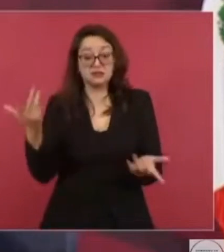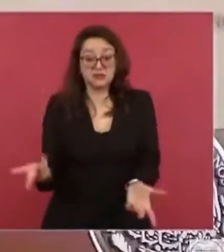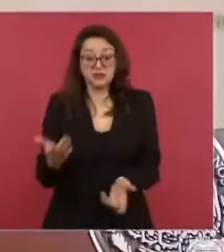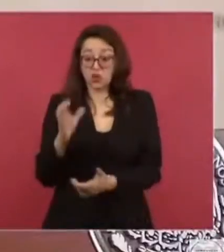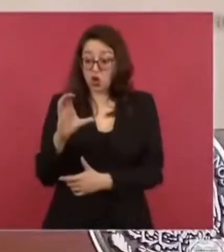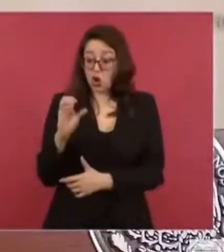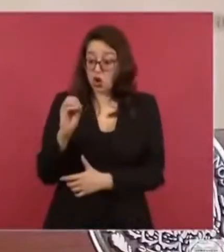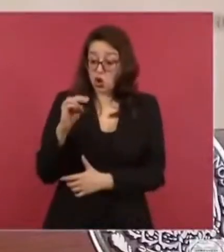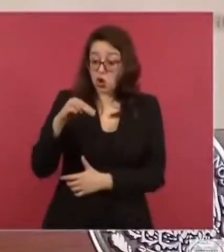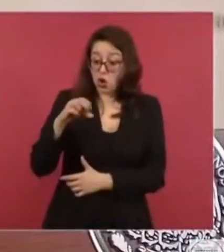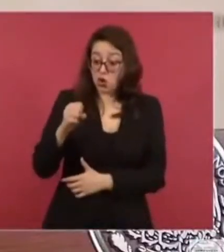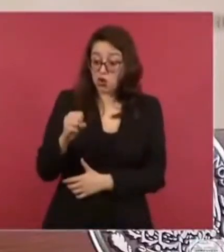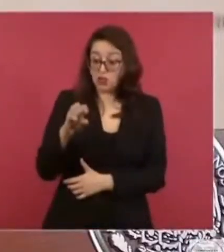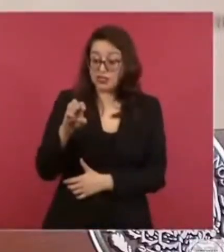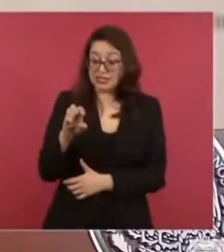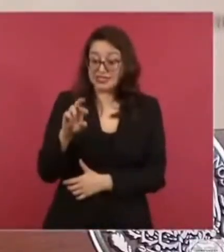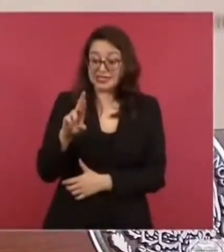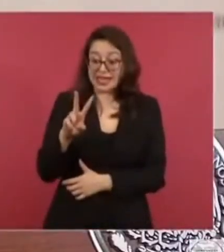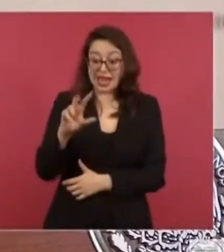Conservadurismo es,